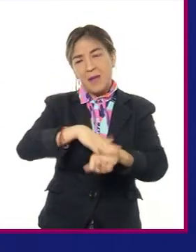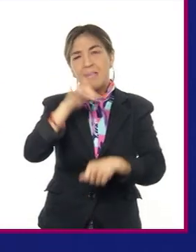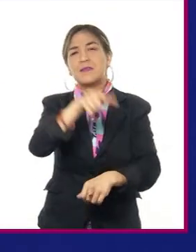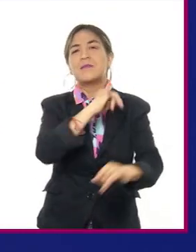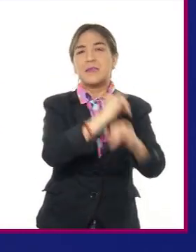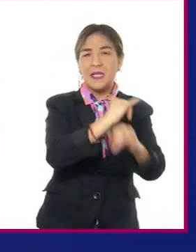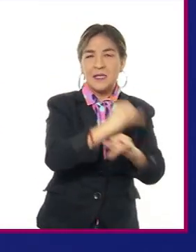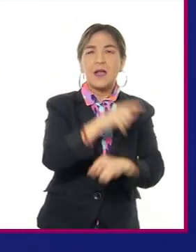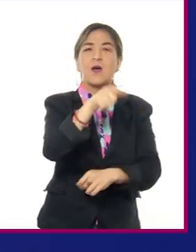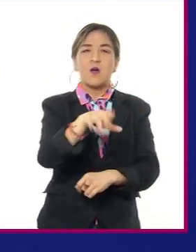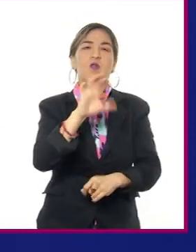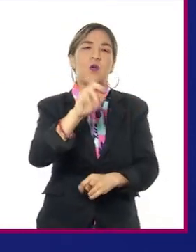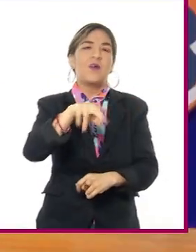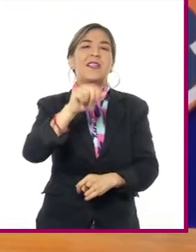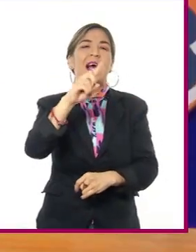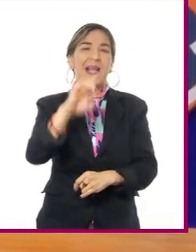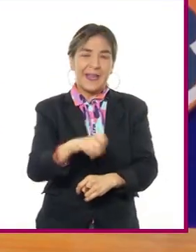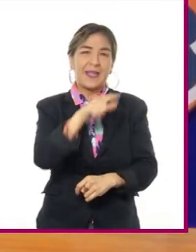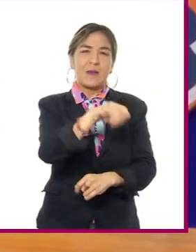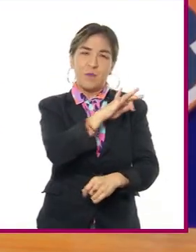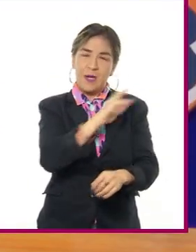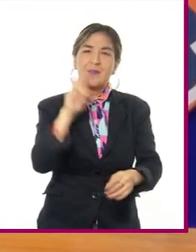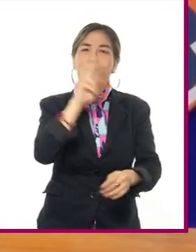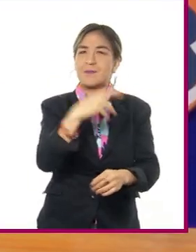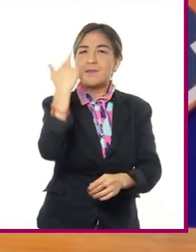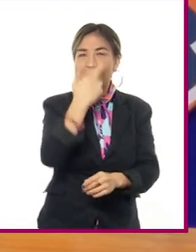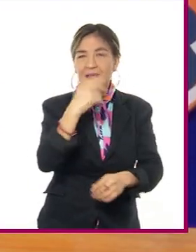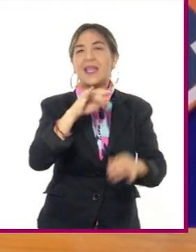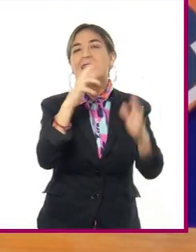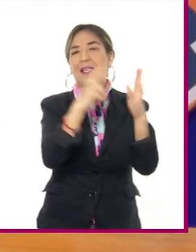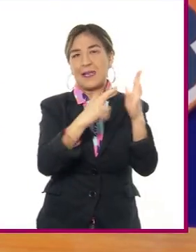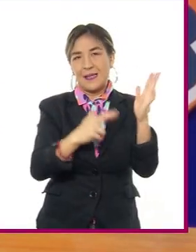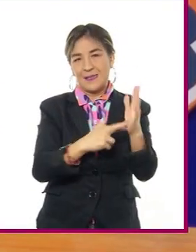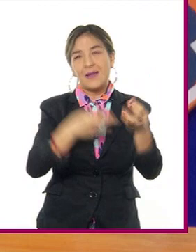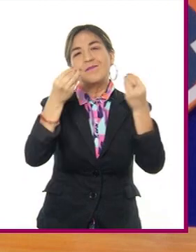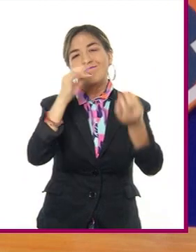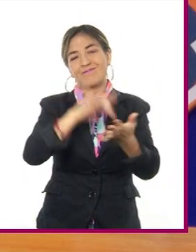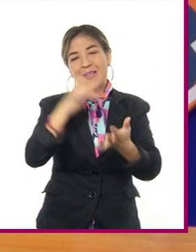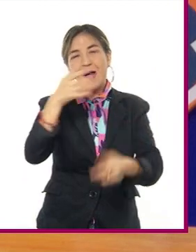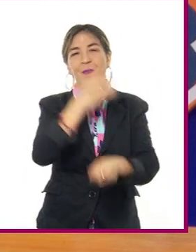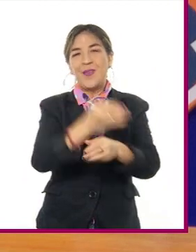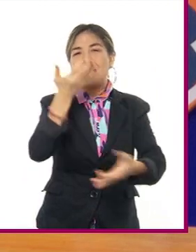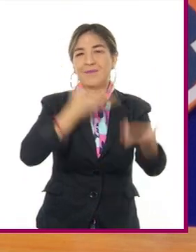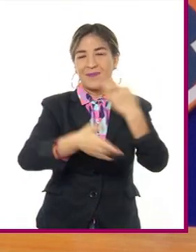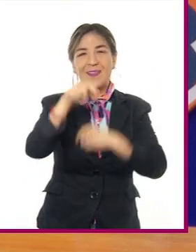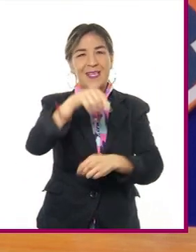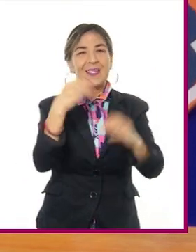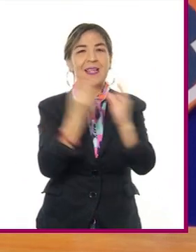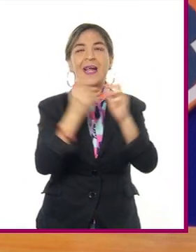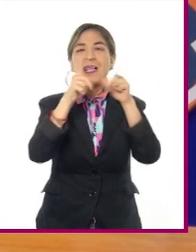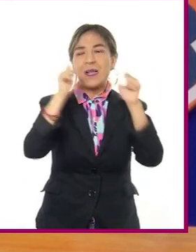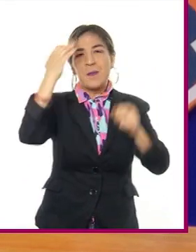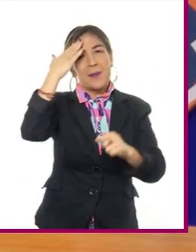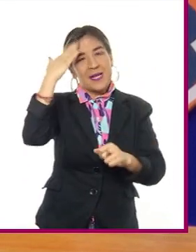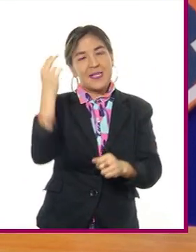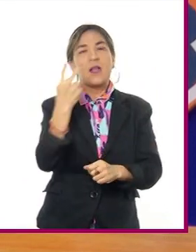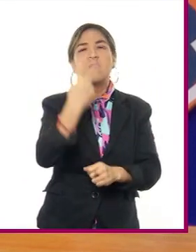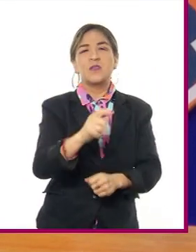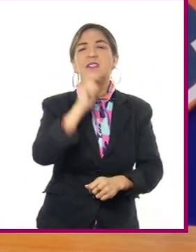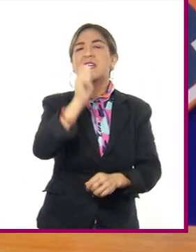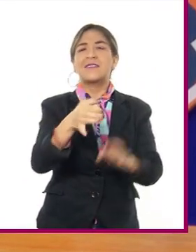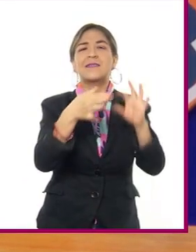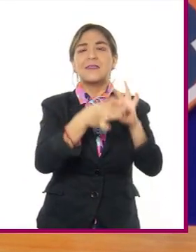páginas oficiales como la CONADE. Gracias por compartir con nosotros esta sesión de Lengua Materna 2, en la que